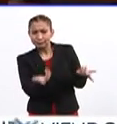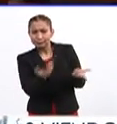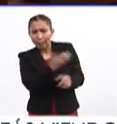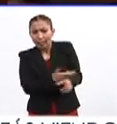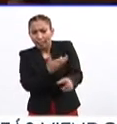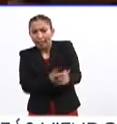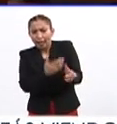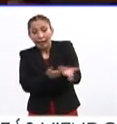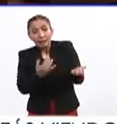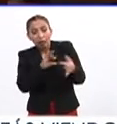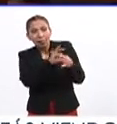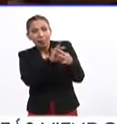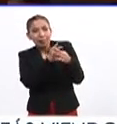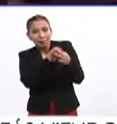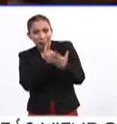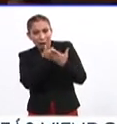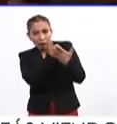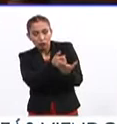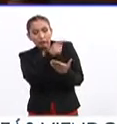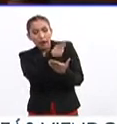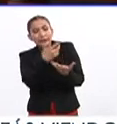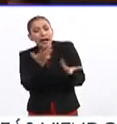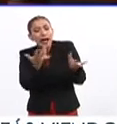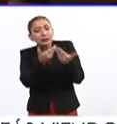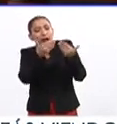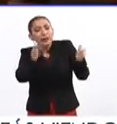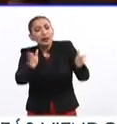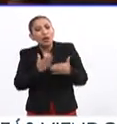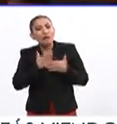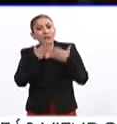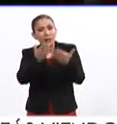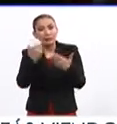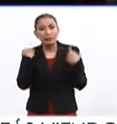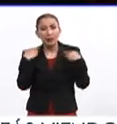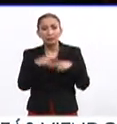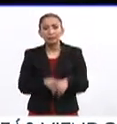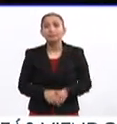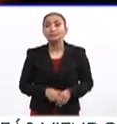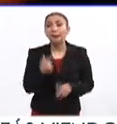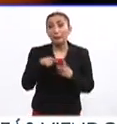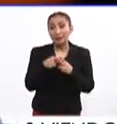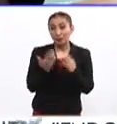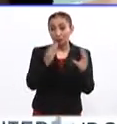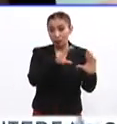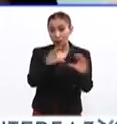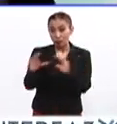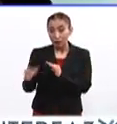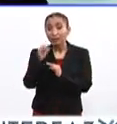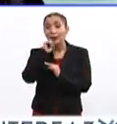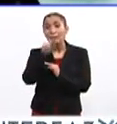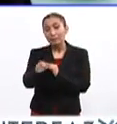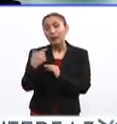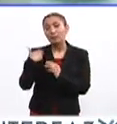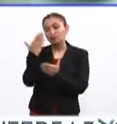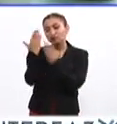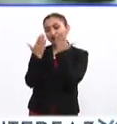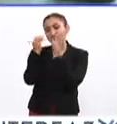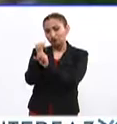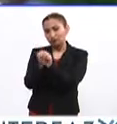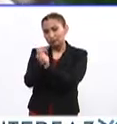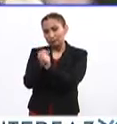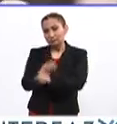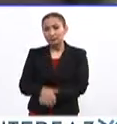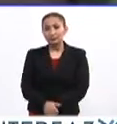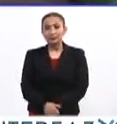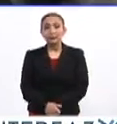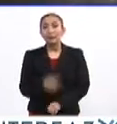de empatía, como lo dices, es la que hace que ellos confíen en uno. Así como inició en la docencia, también se formó como